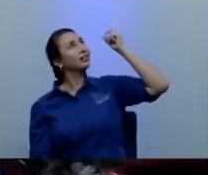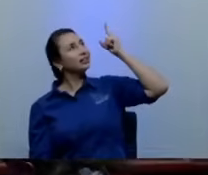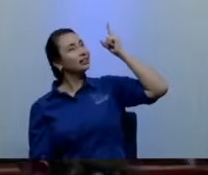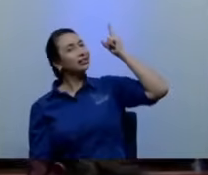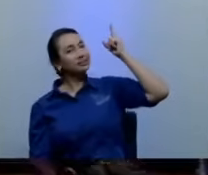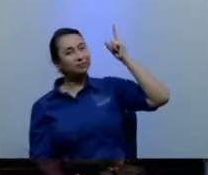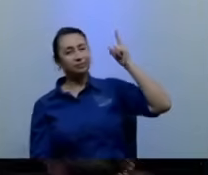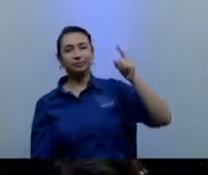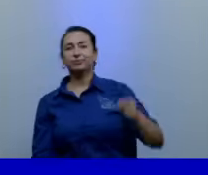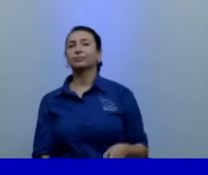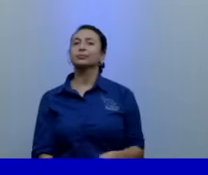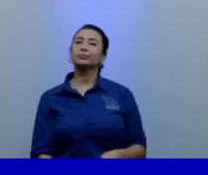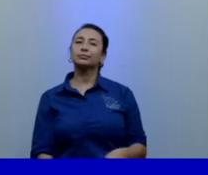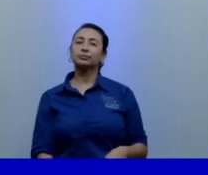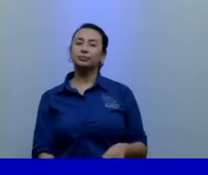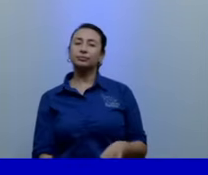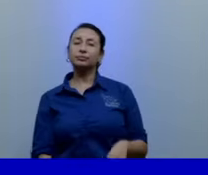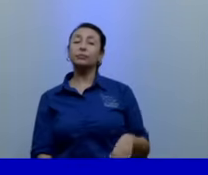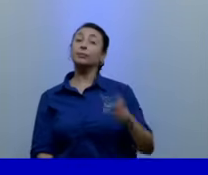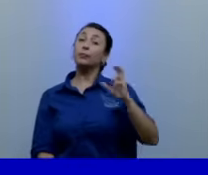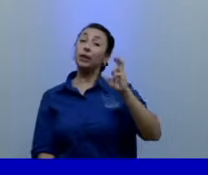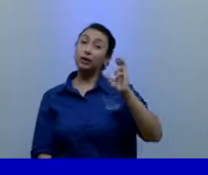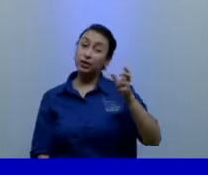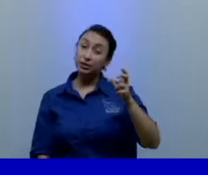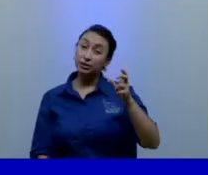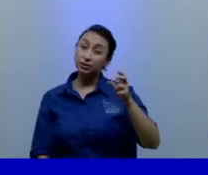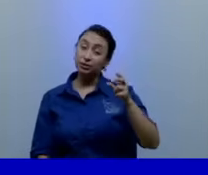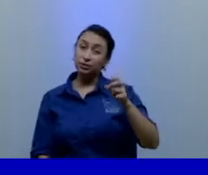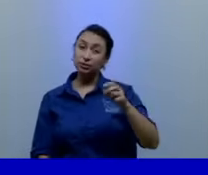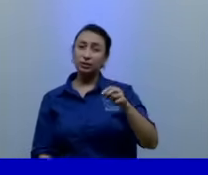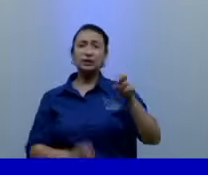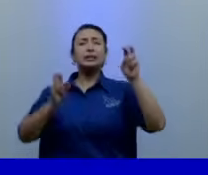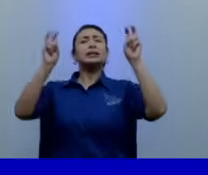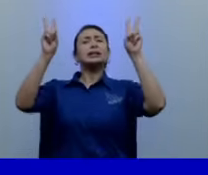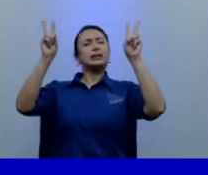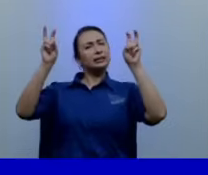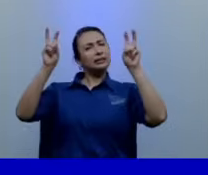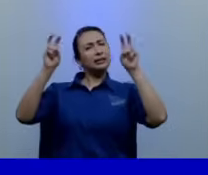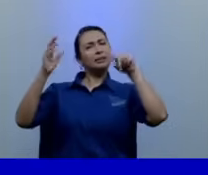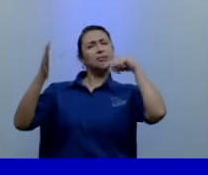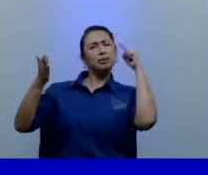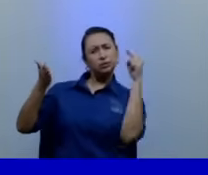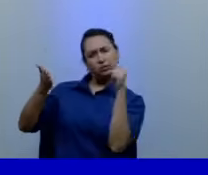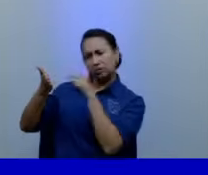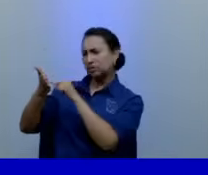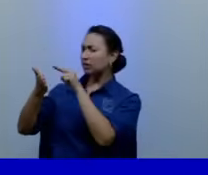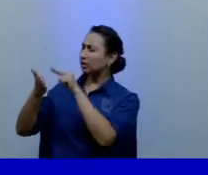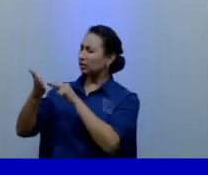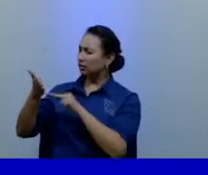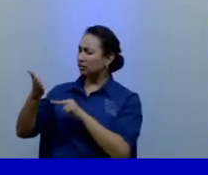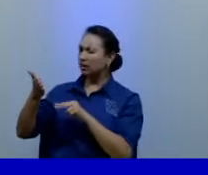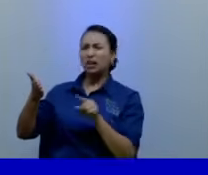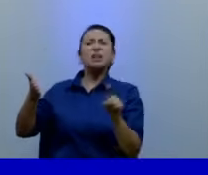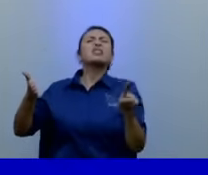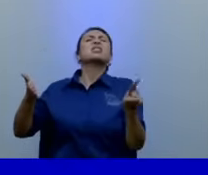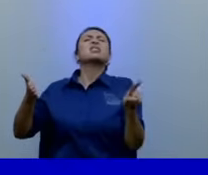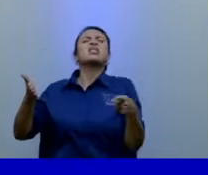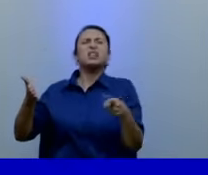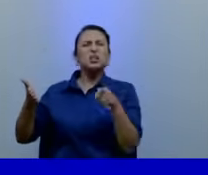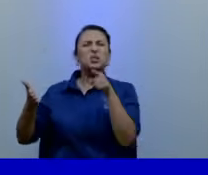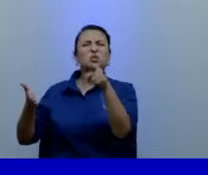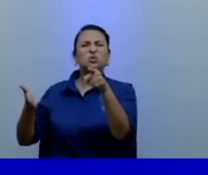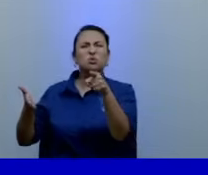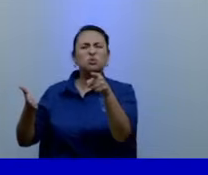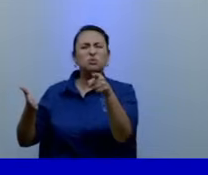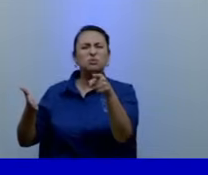pregunta impresionante que Boaz le hace a Ruth, diciéndole, ¿quién eres? Se le pregunta, ¿quién